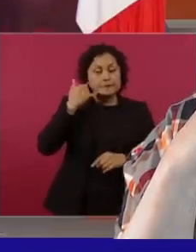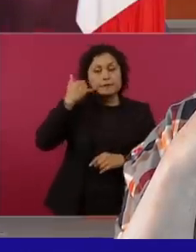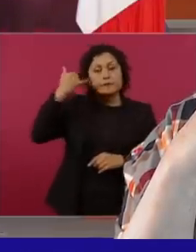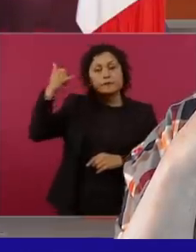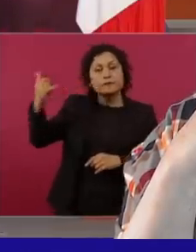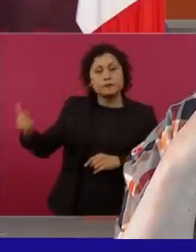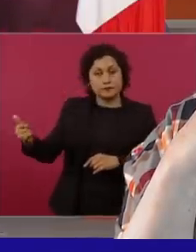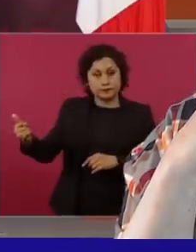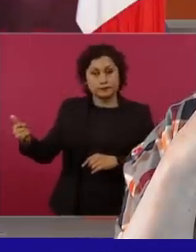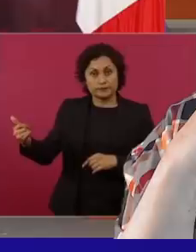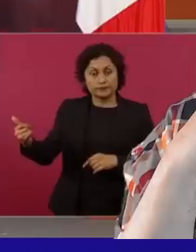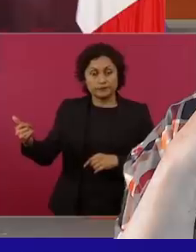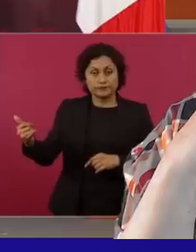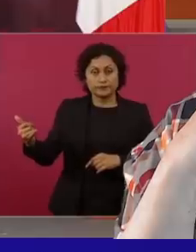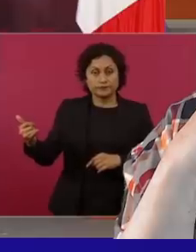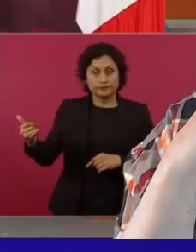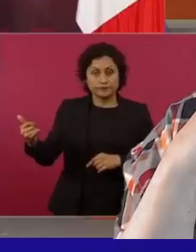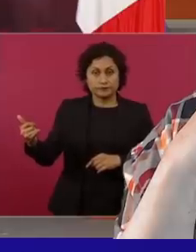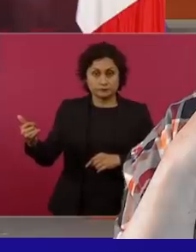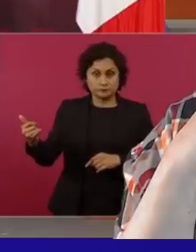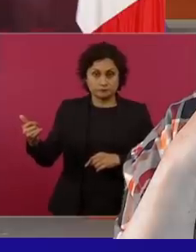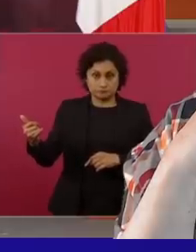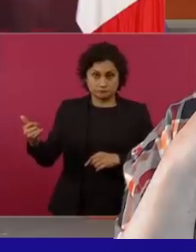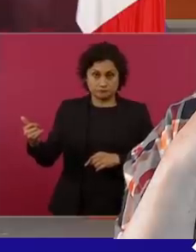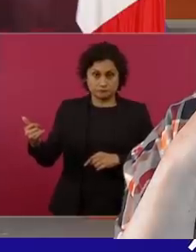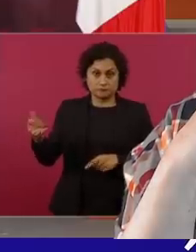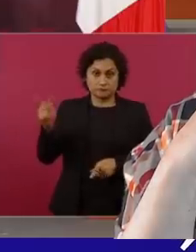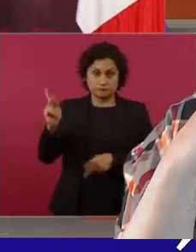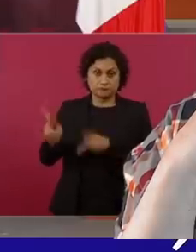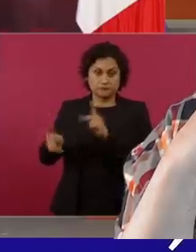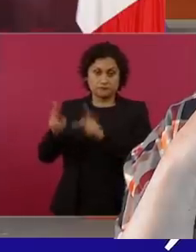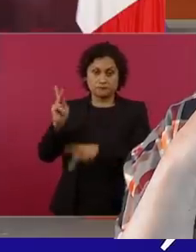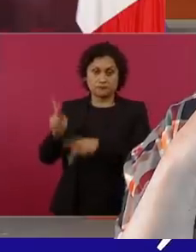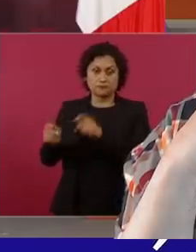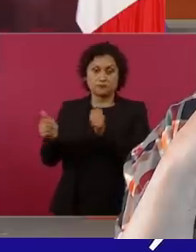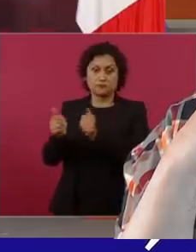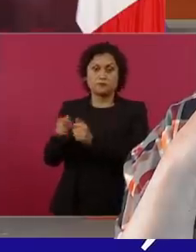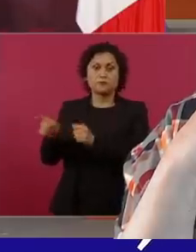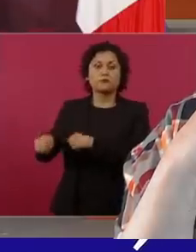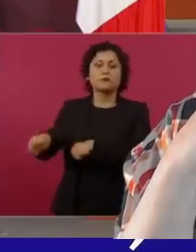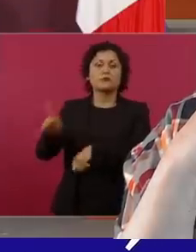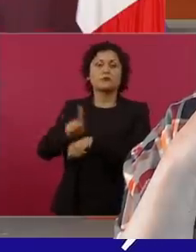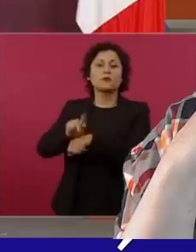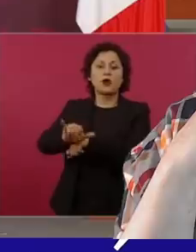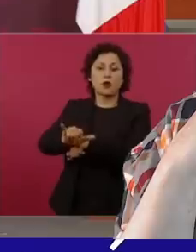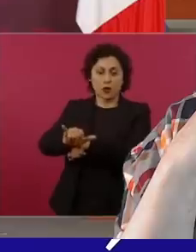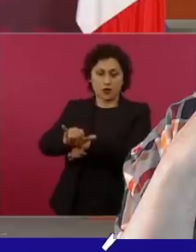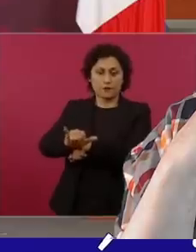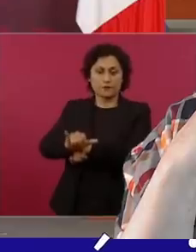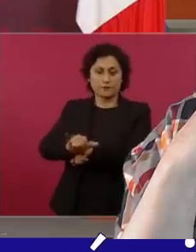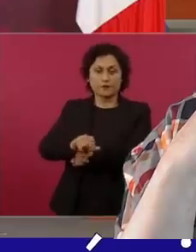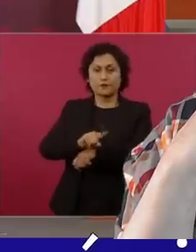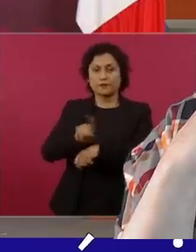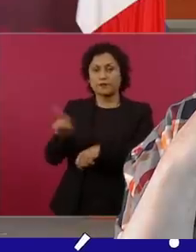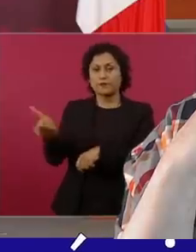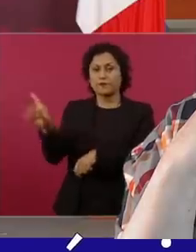con la diplomacia del Paraguay y